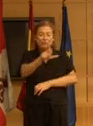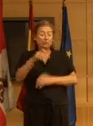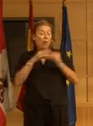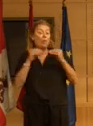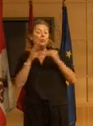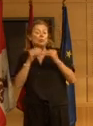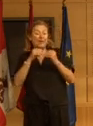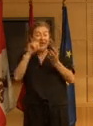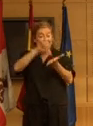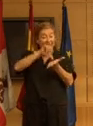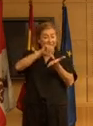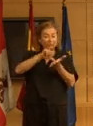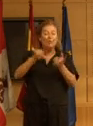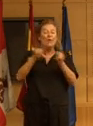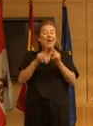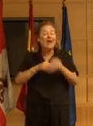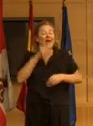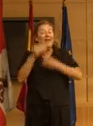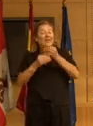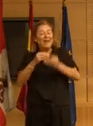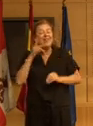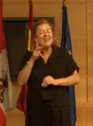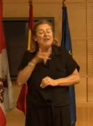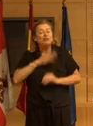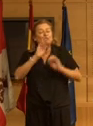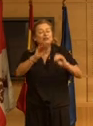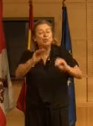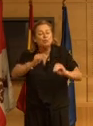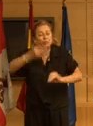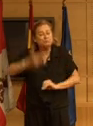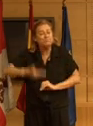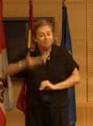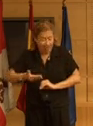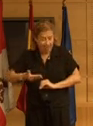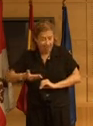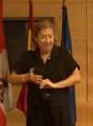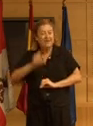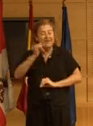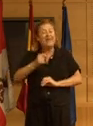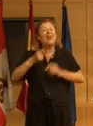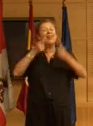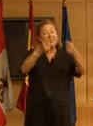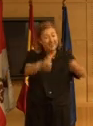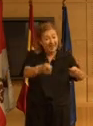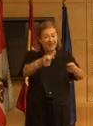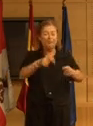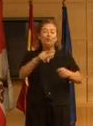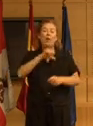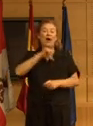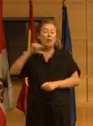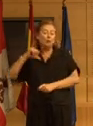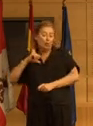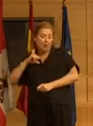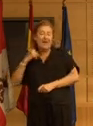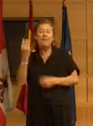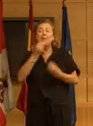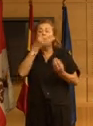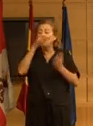usuaria de los centros el ejercicio de sus derechos fundamentales y que proporcione su autonomía en